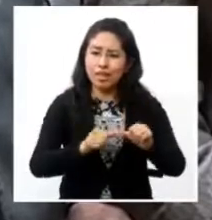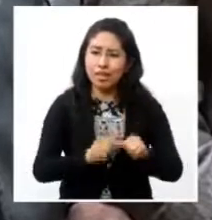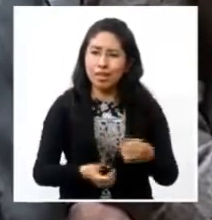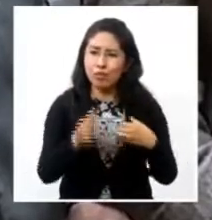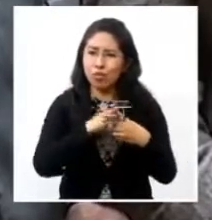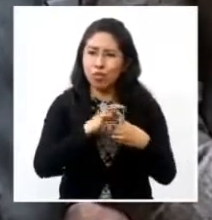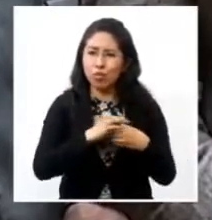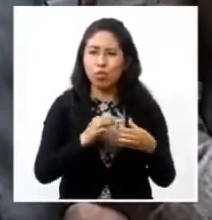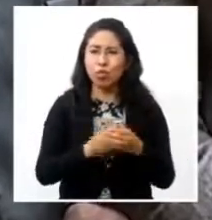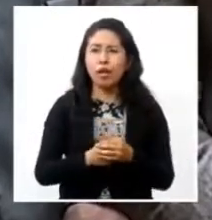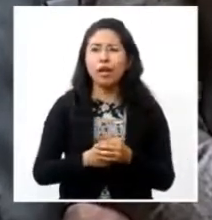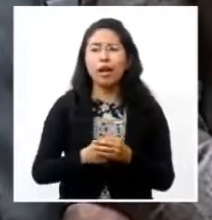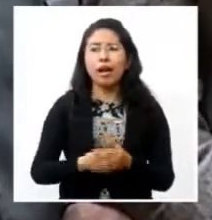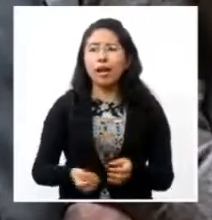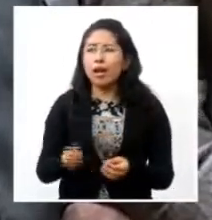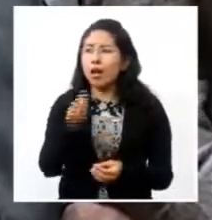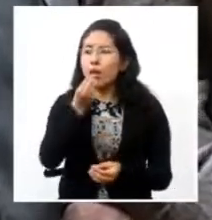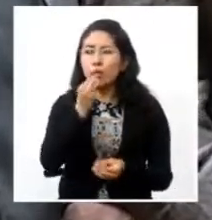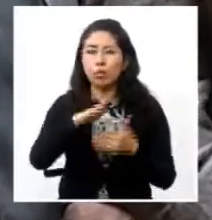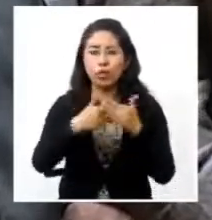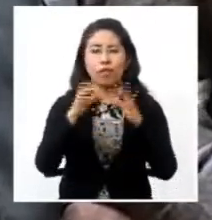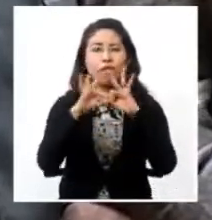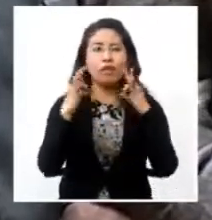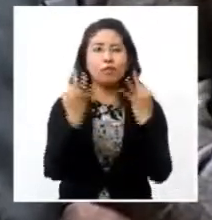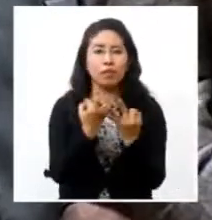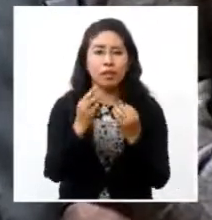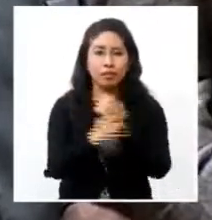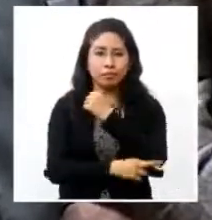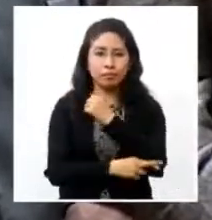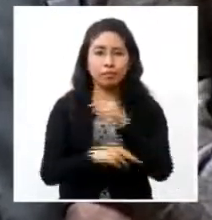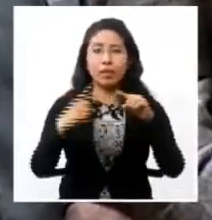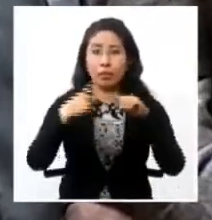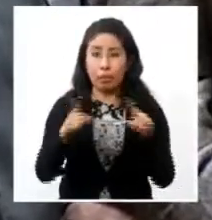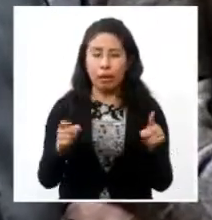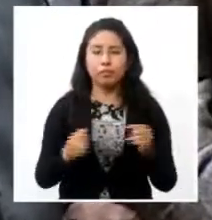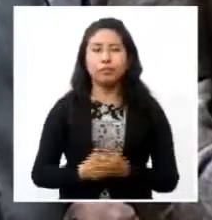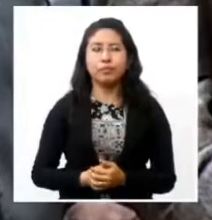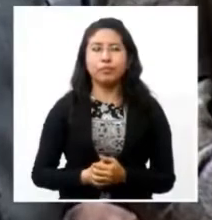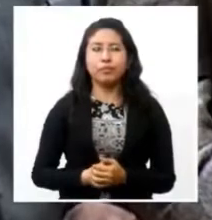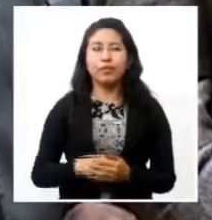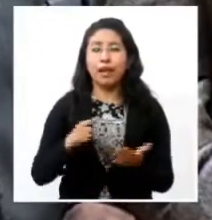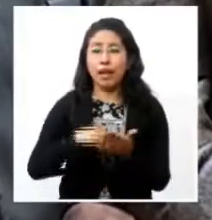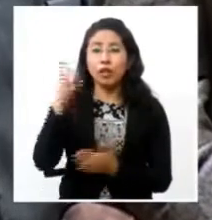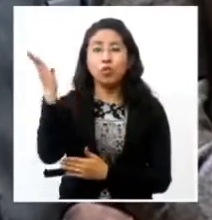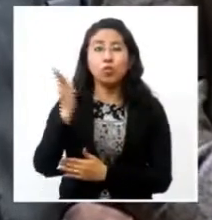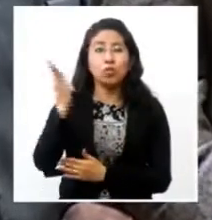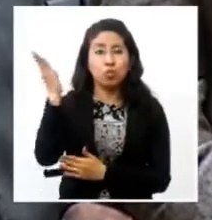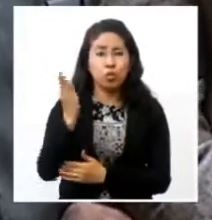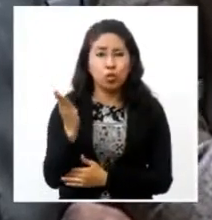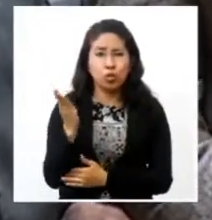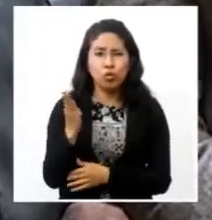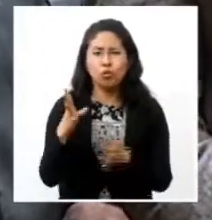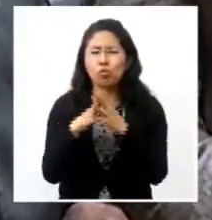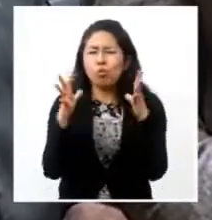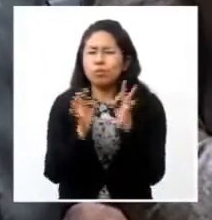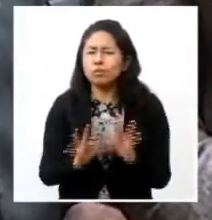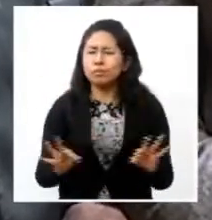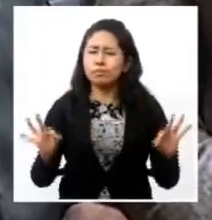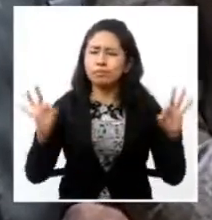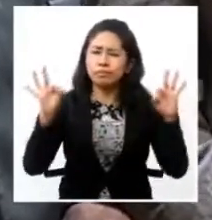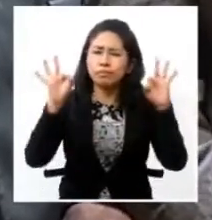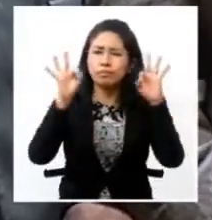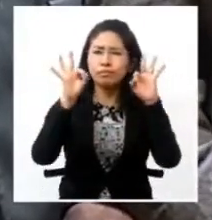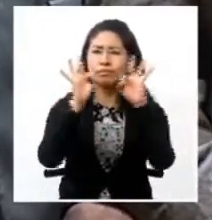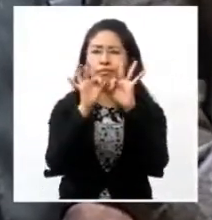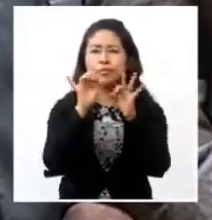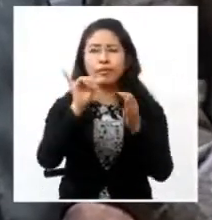de familias en toda la República. Pero además, esos bonos fueron muy importantes para